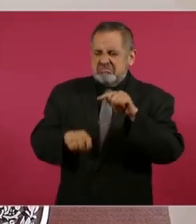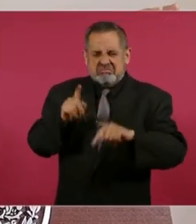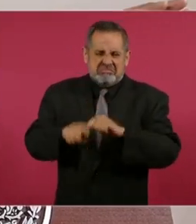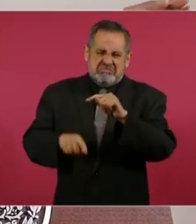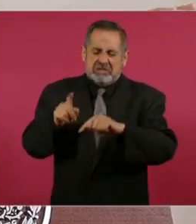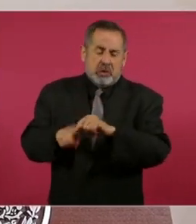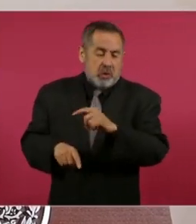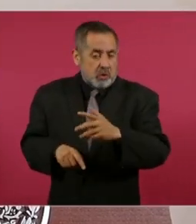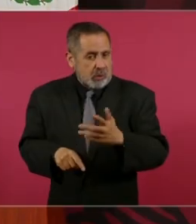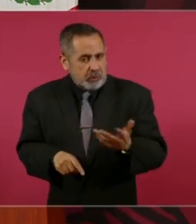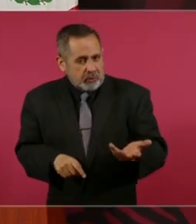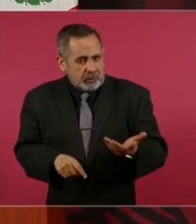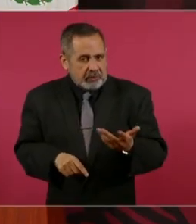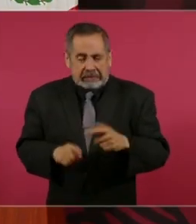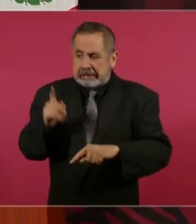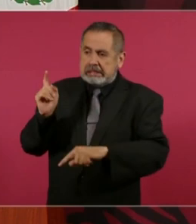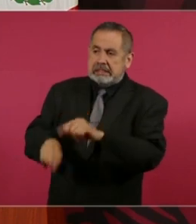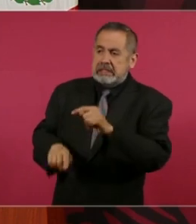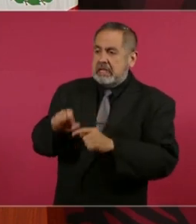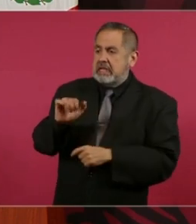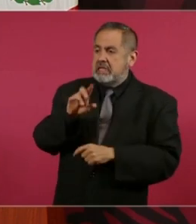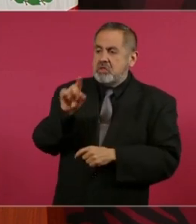acabar con el ejido.